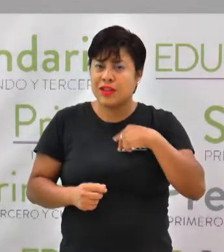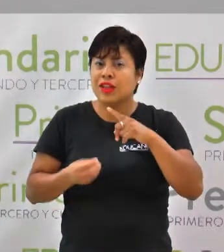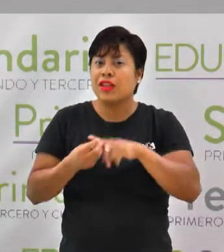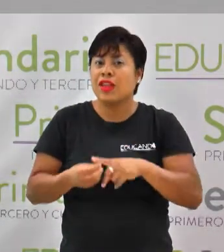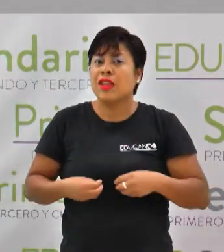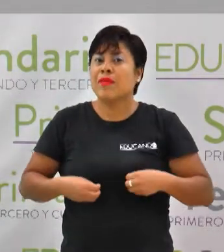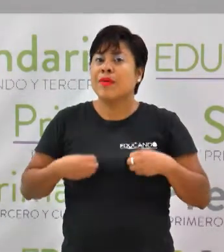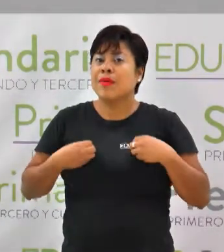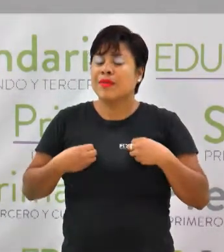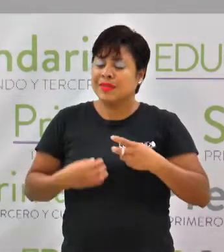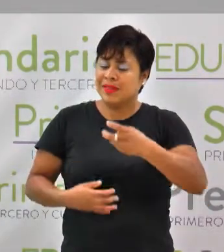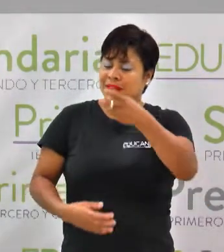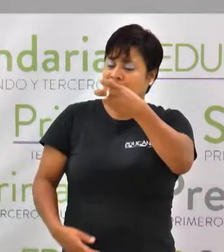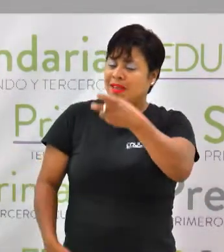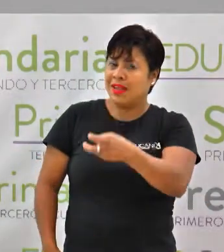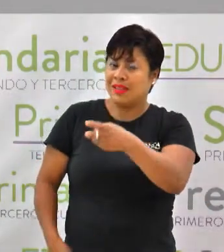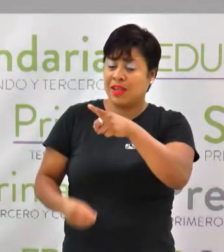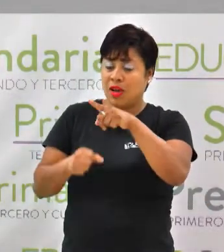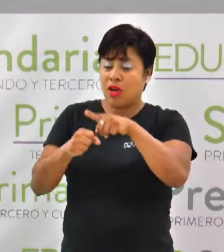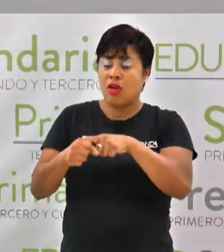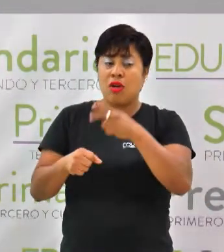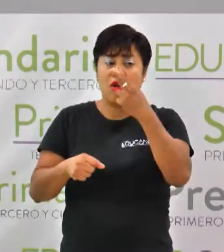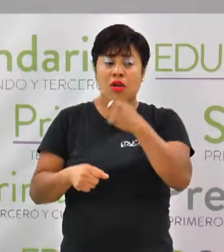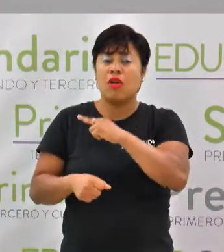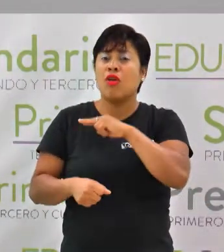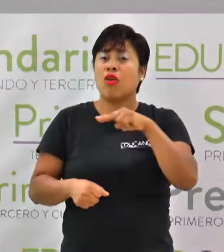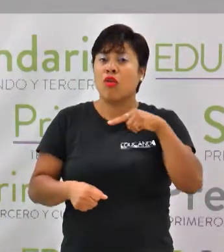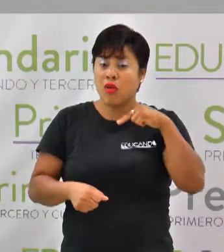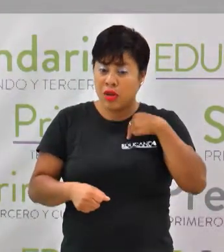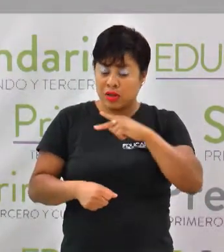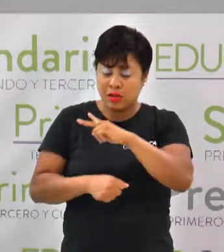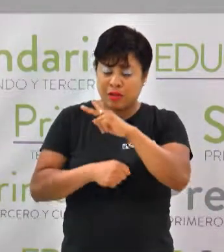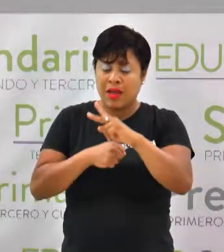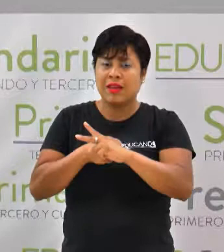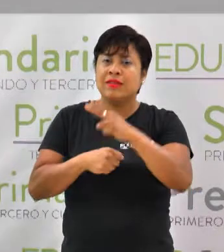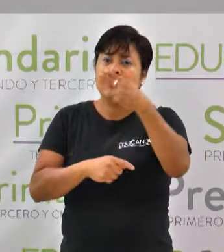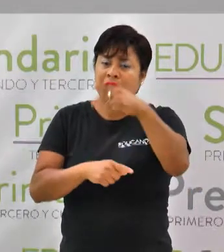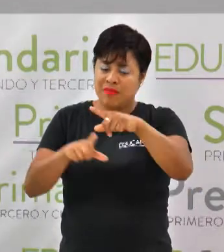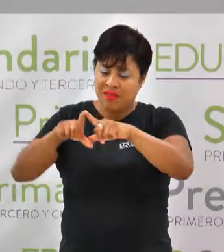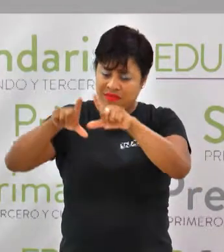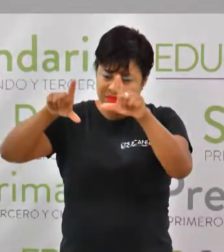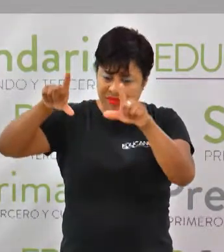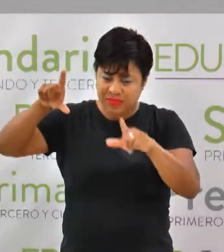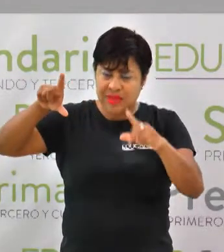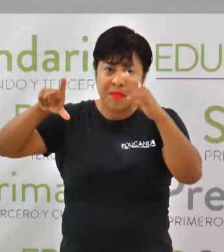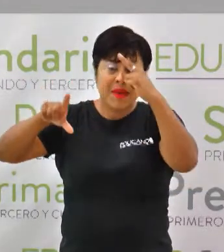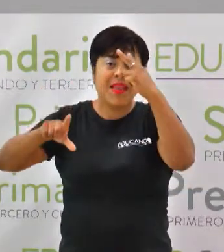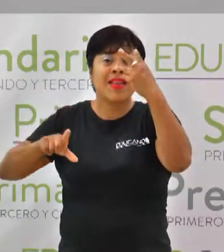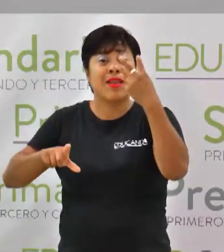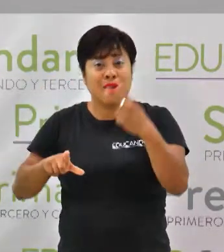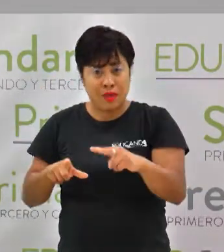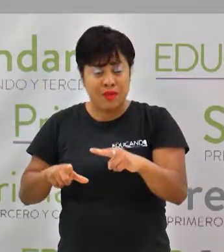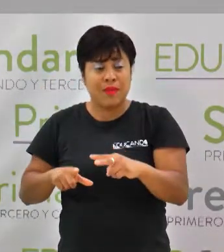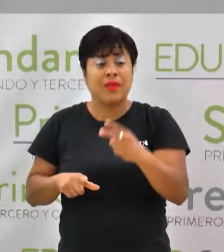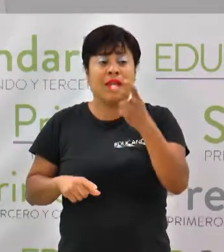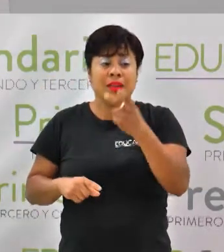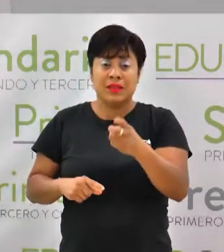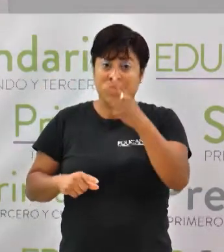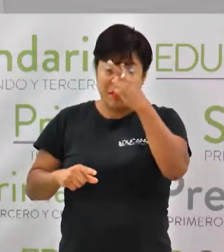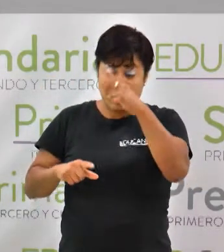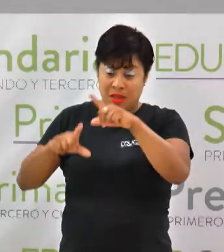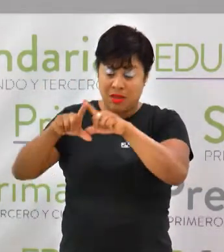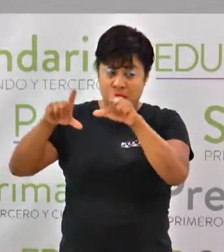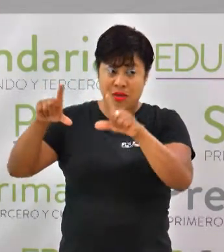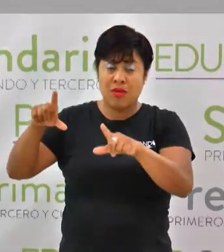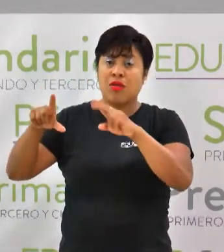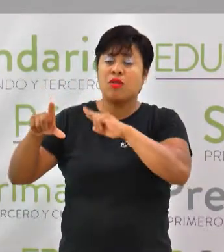Sí, en este. Y aquí de color rojo está nuestro país, que se llama México. Y aquí dentro de México, por